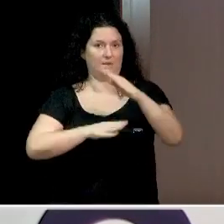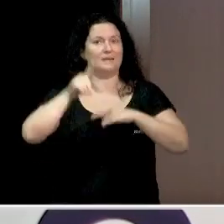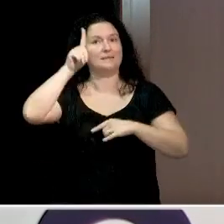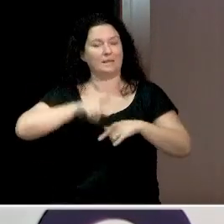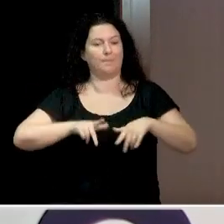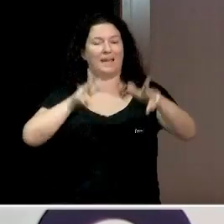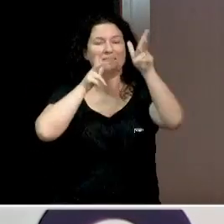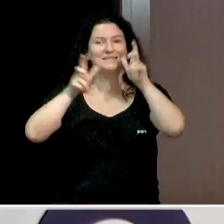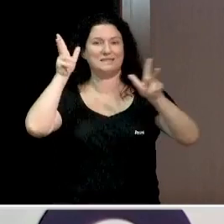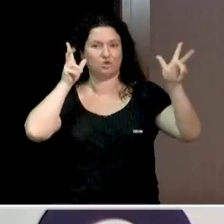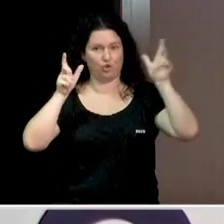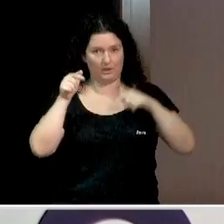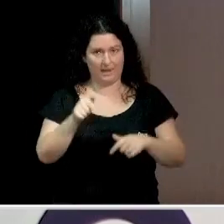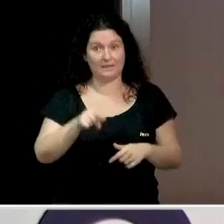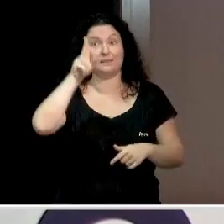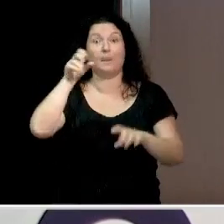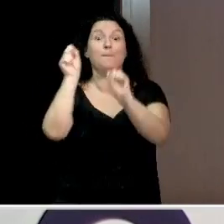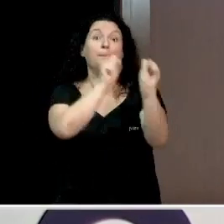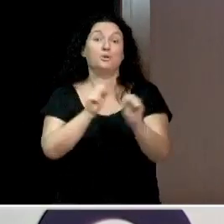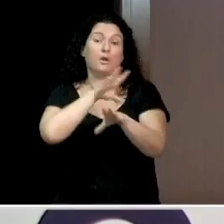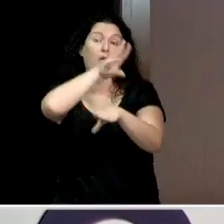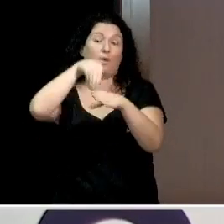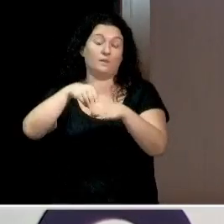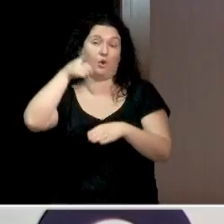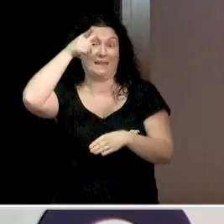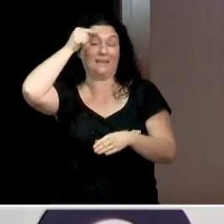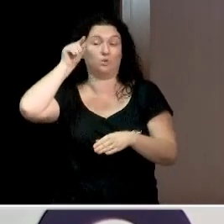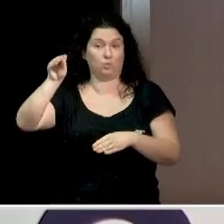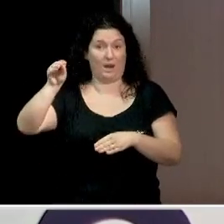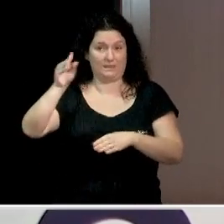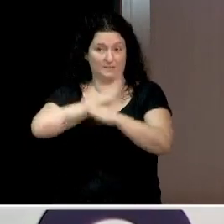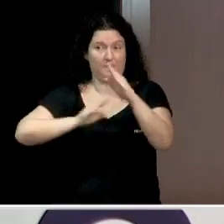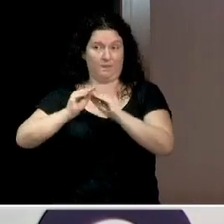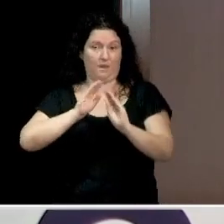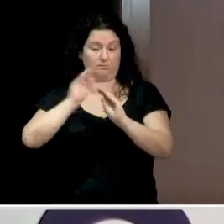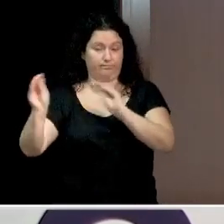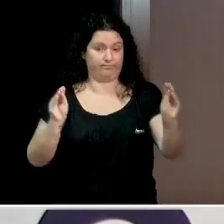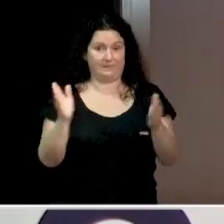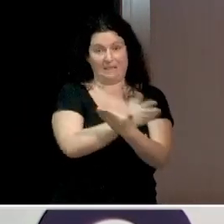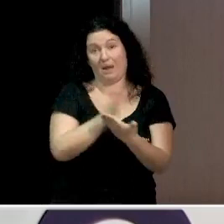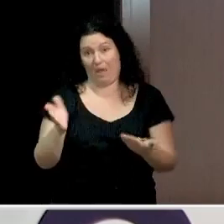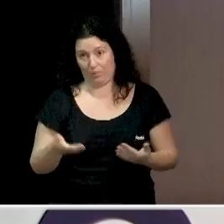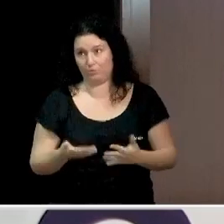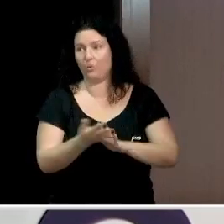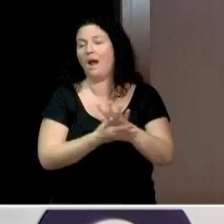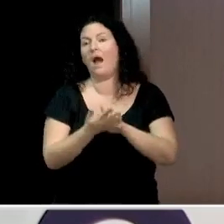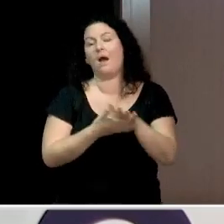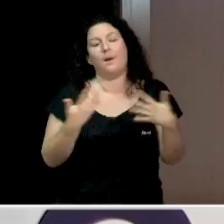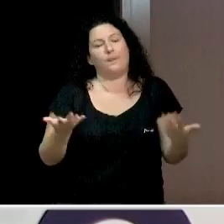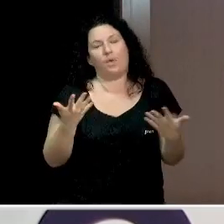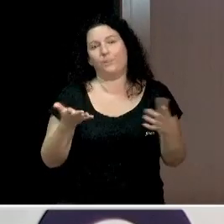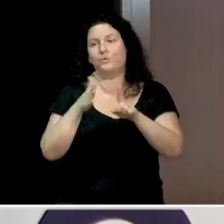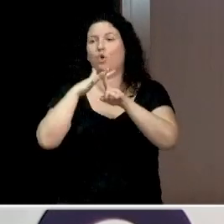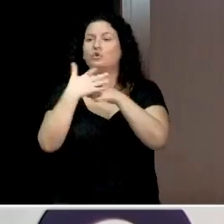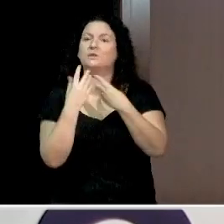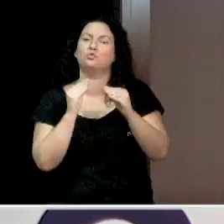sensoriales y el empleo protegido las discapacidades intelectuales. No he entrado a hablarles de cuál es el contexto